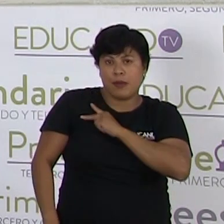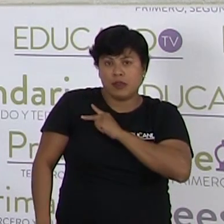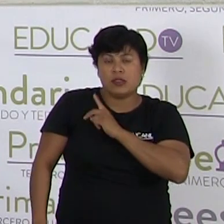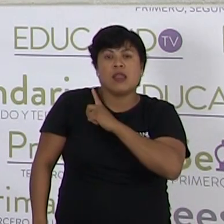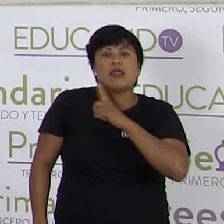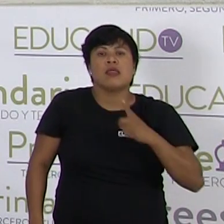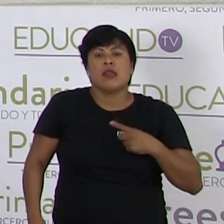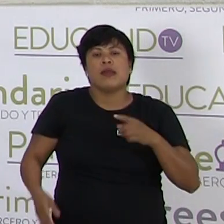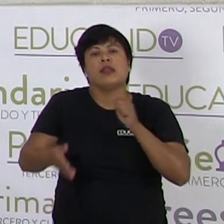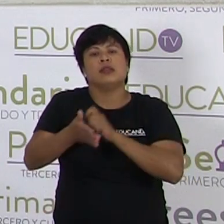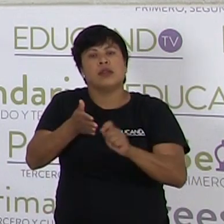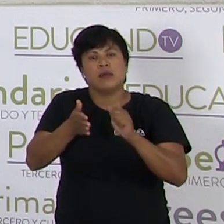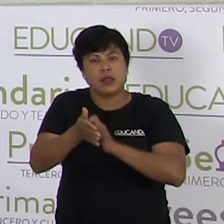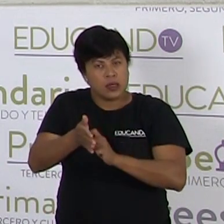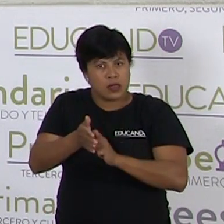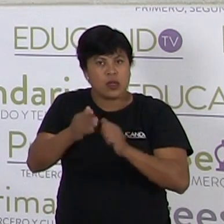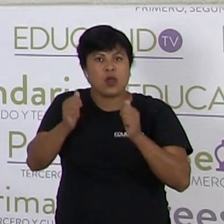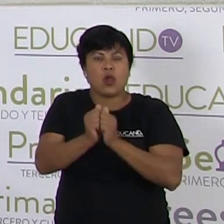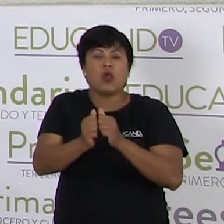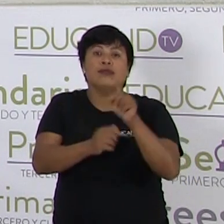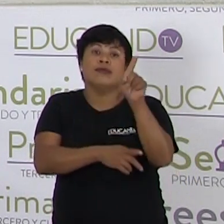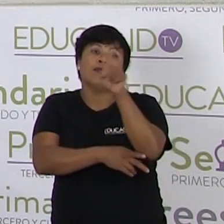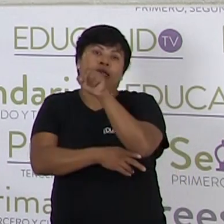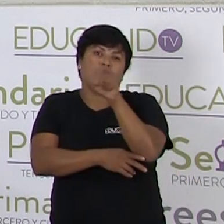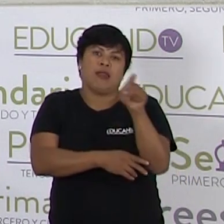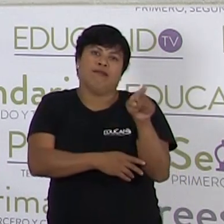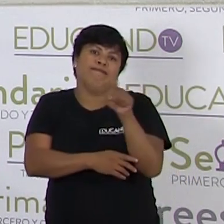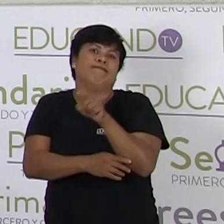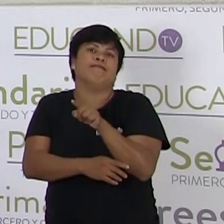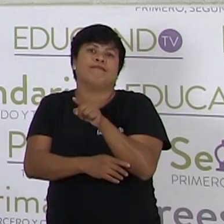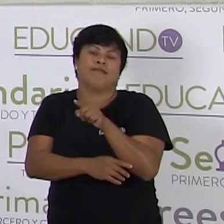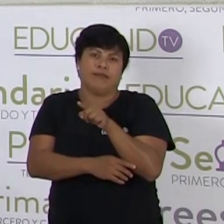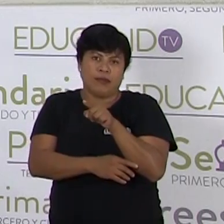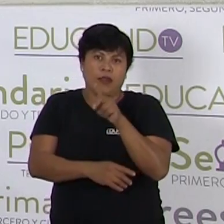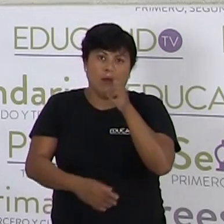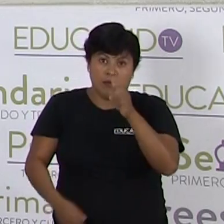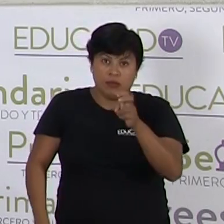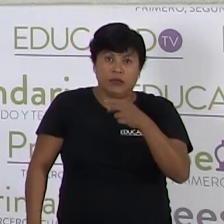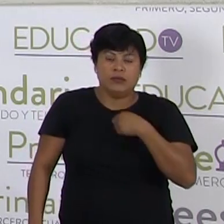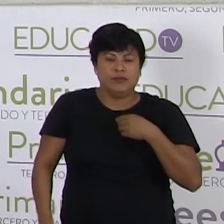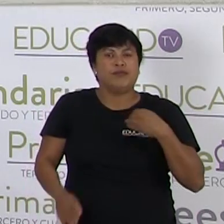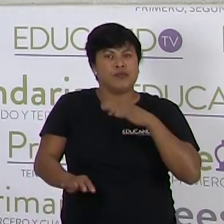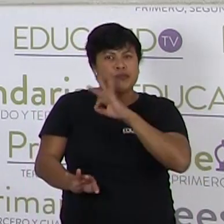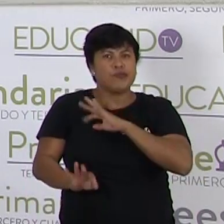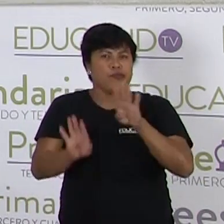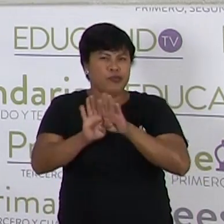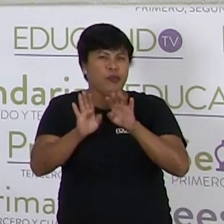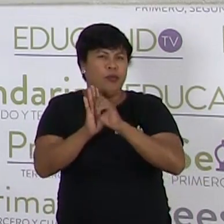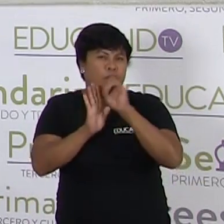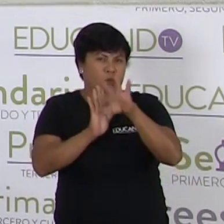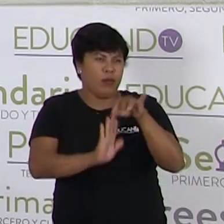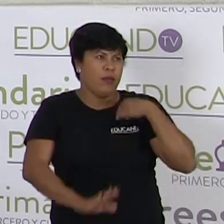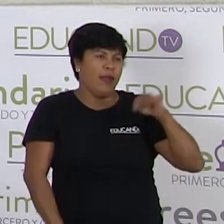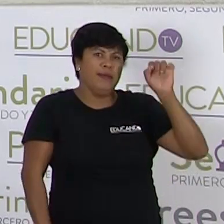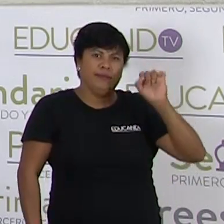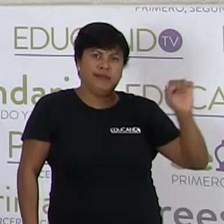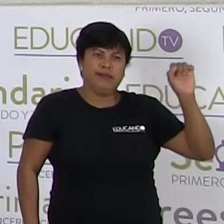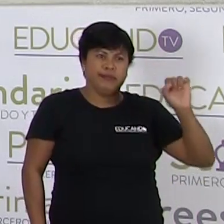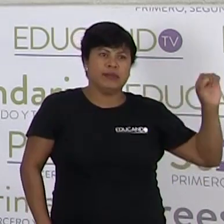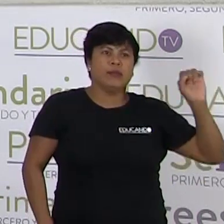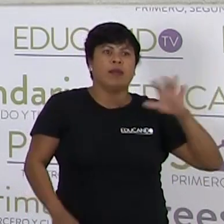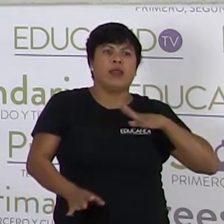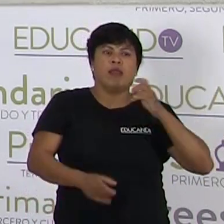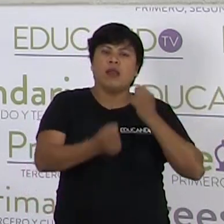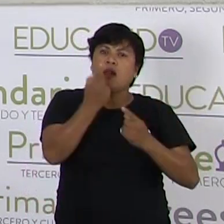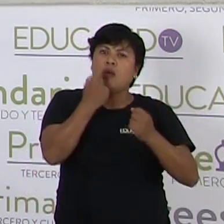tienen que escribir con Z al final. Les voy a escribir acá en el pizarrón